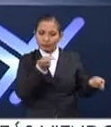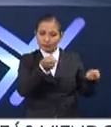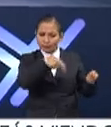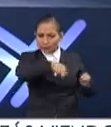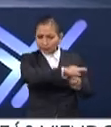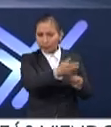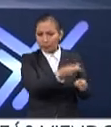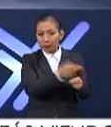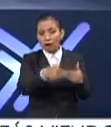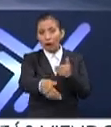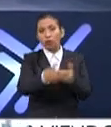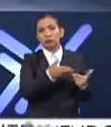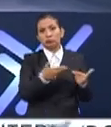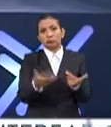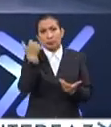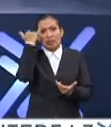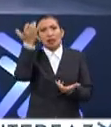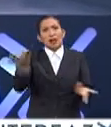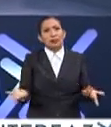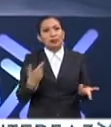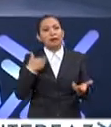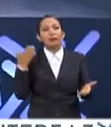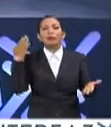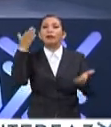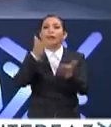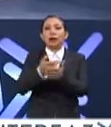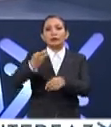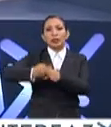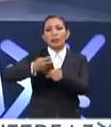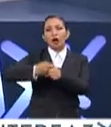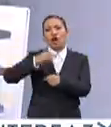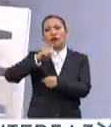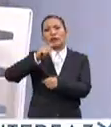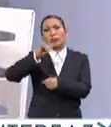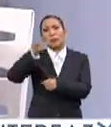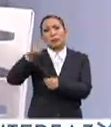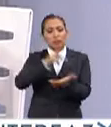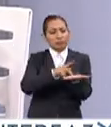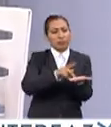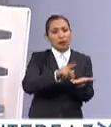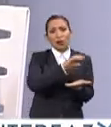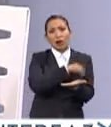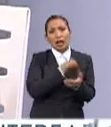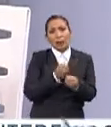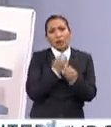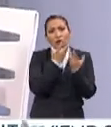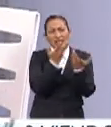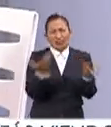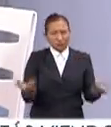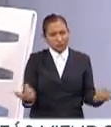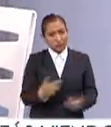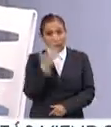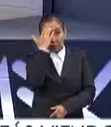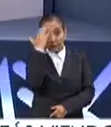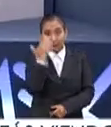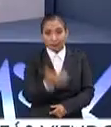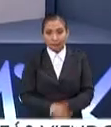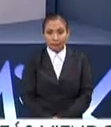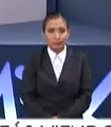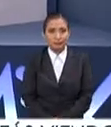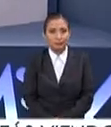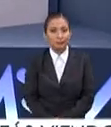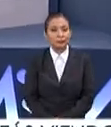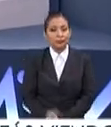en esto que va a suceder con... Imagínate que de repente te encuentres cerveza Octavio Paz o bolígrafos, el poeta, Sí, claro, sería claro. terrible. Claro. Bueno,